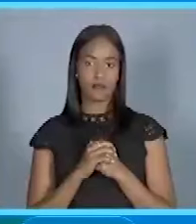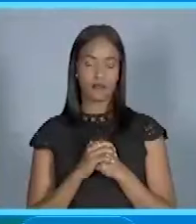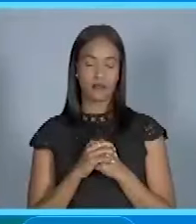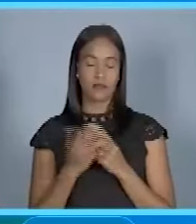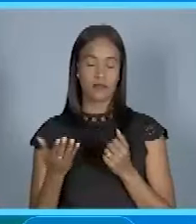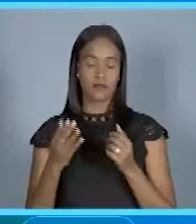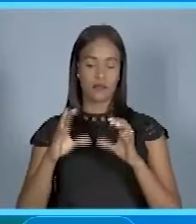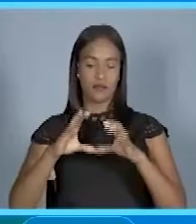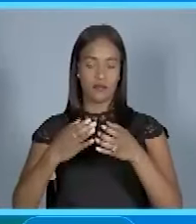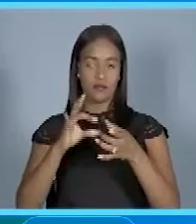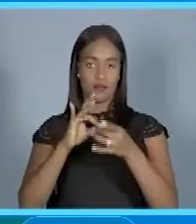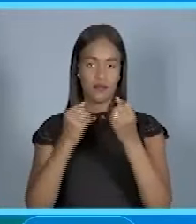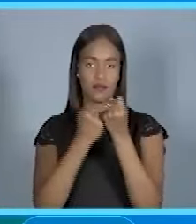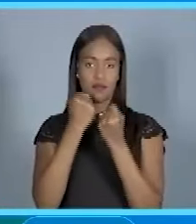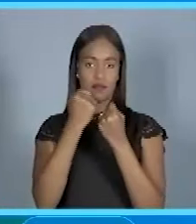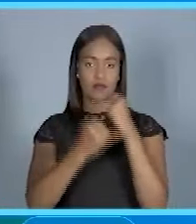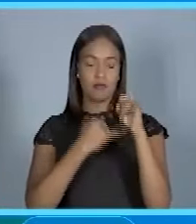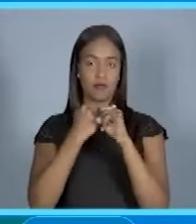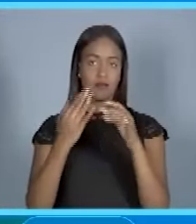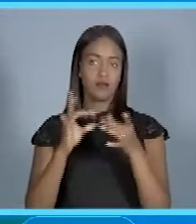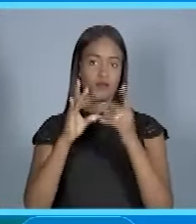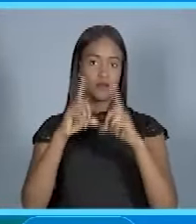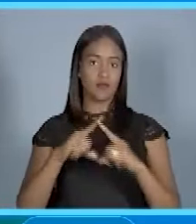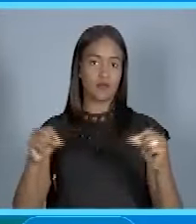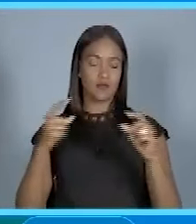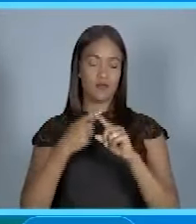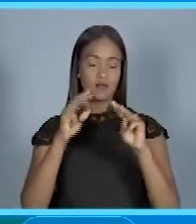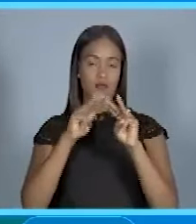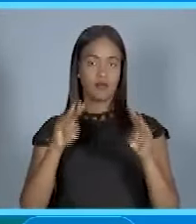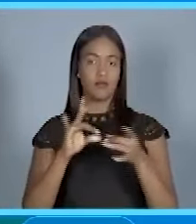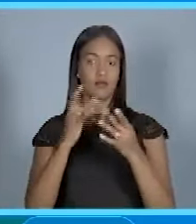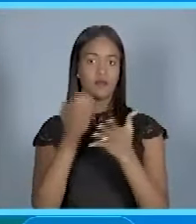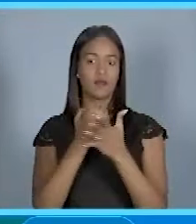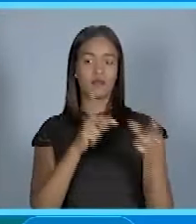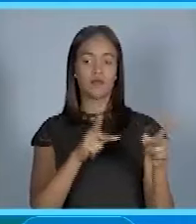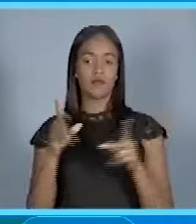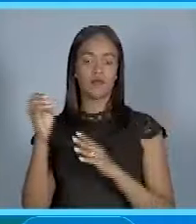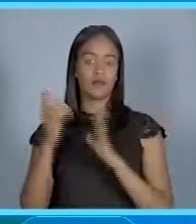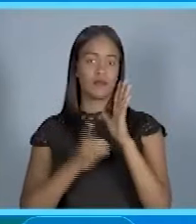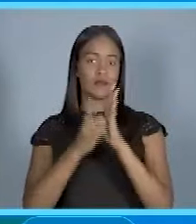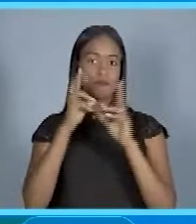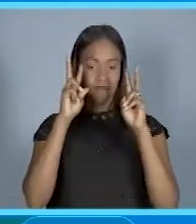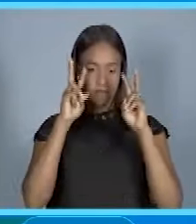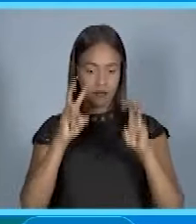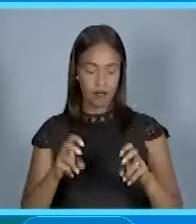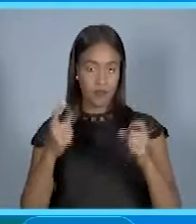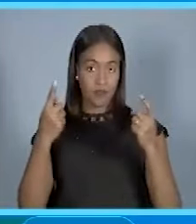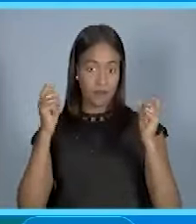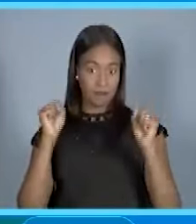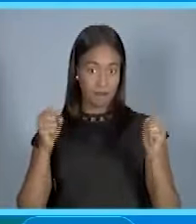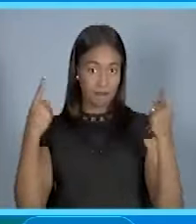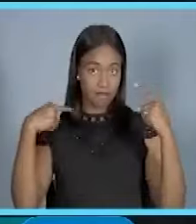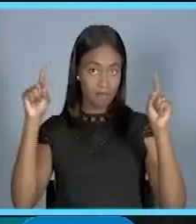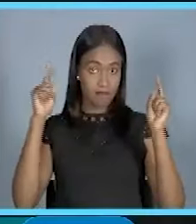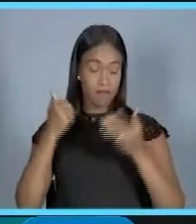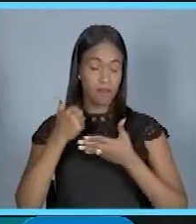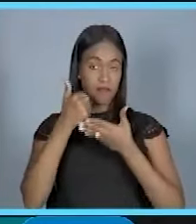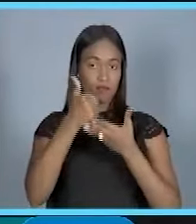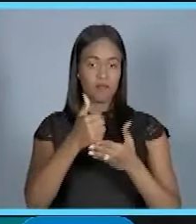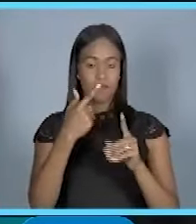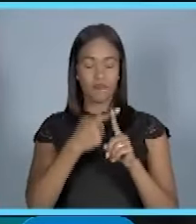Señores, y la Agencia de Cooperación Internacional de Japón y el Ministerio de Economía, Planificación y Desarrollo analizan la posibilidad de impulsar